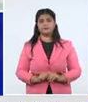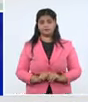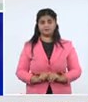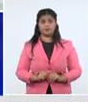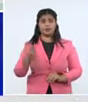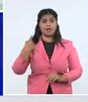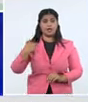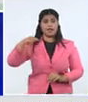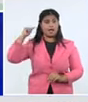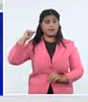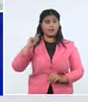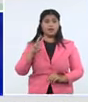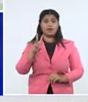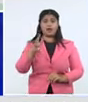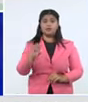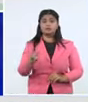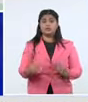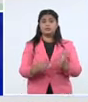era de